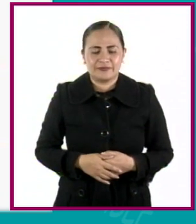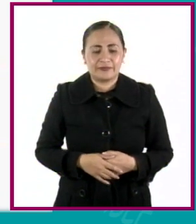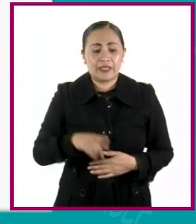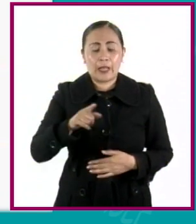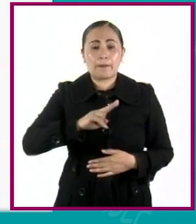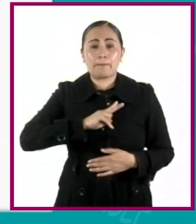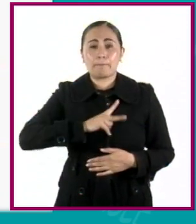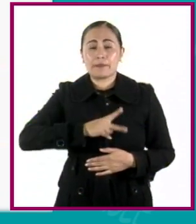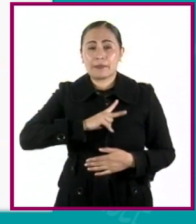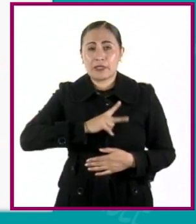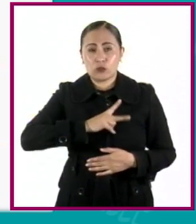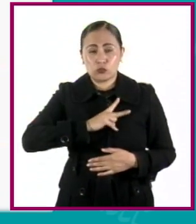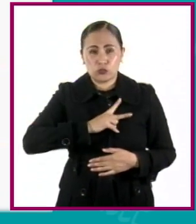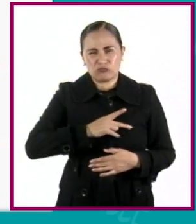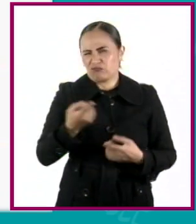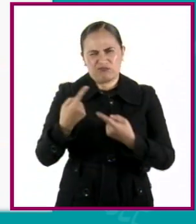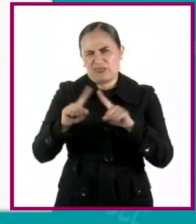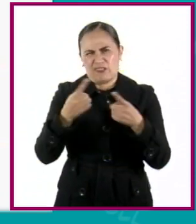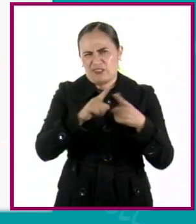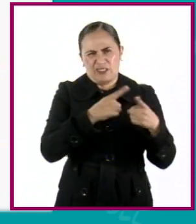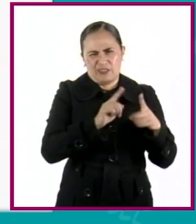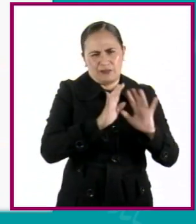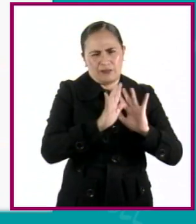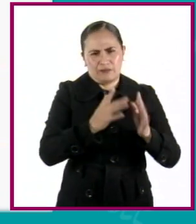virus, puede ser de cualquier tipo,